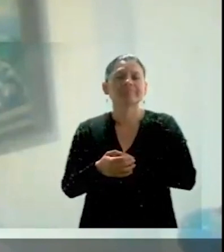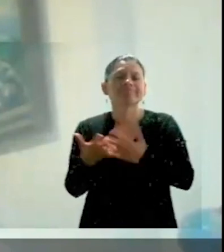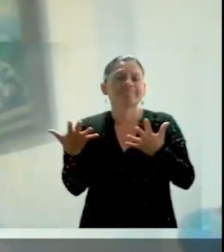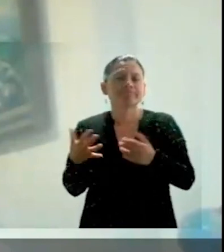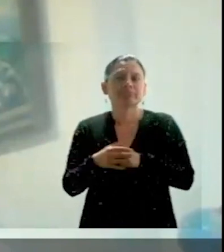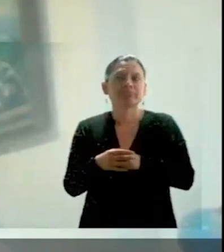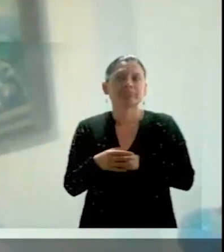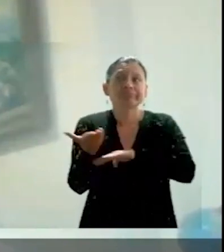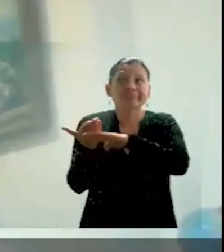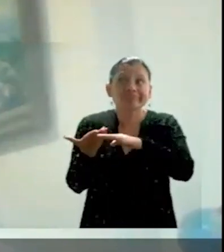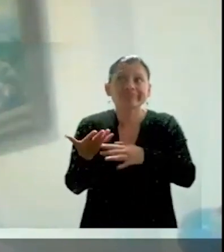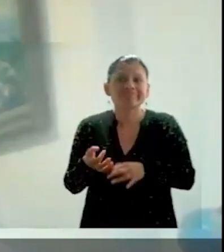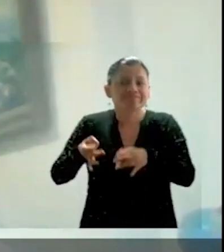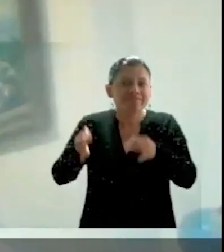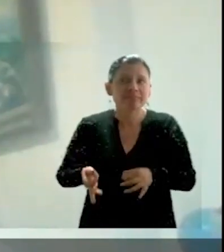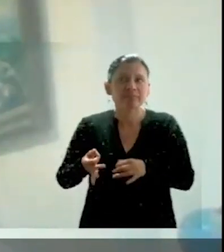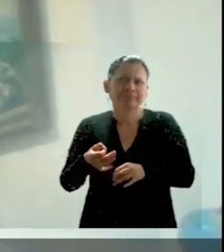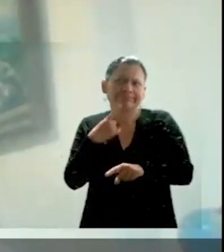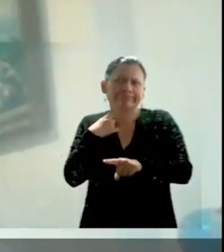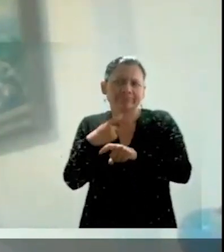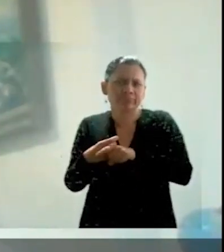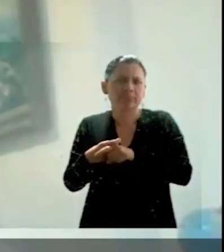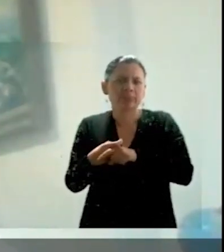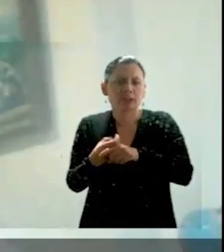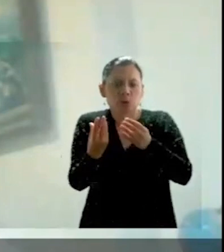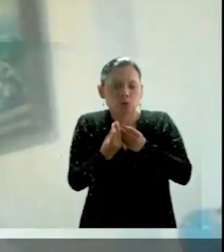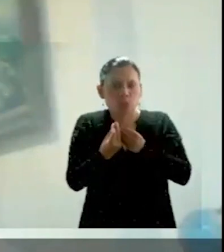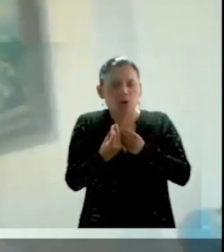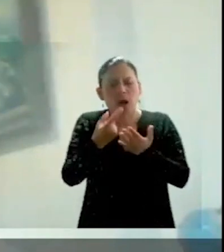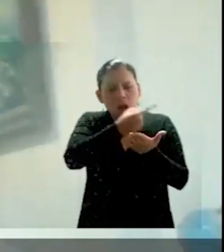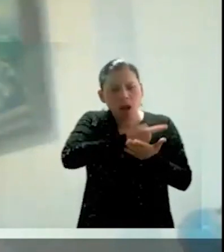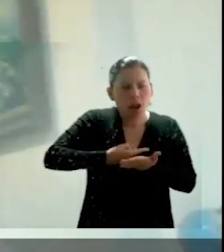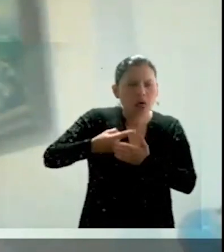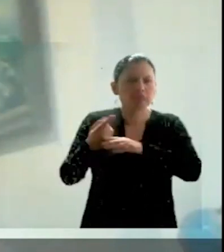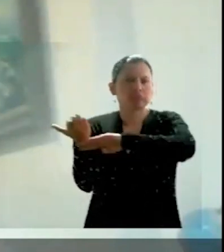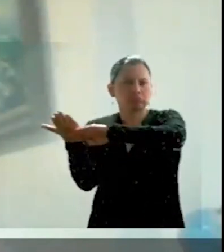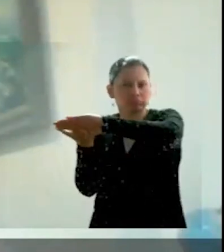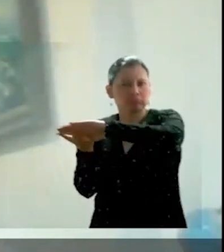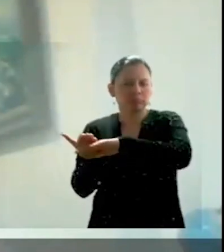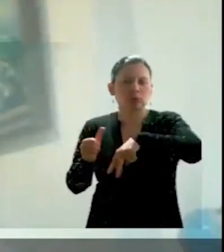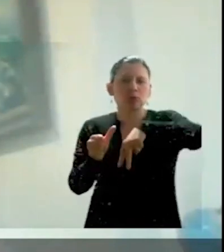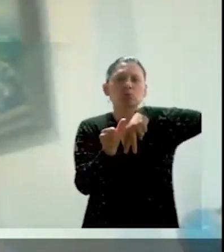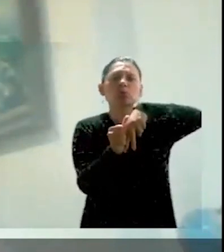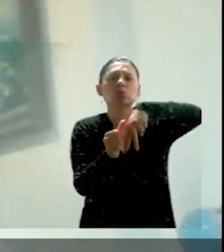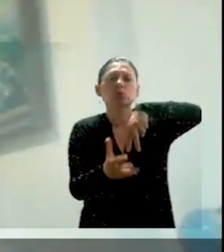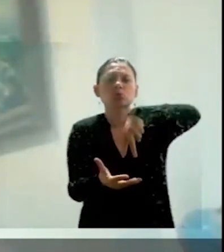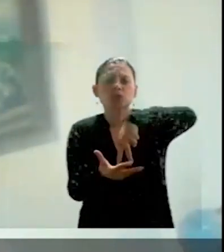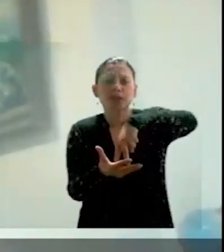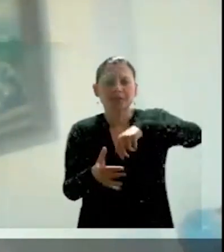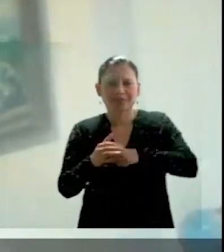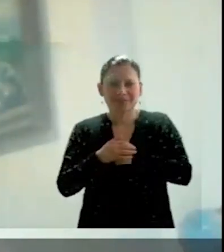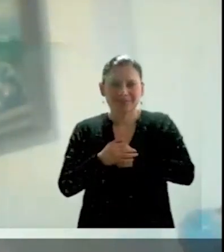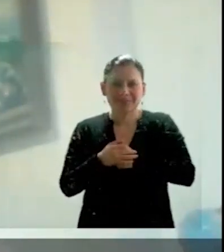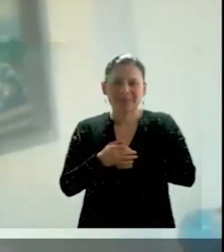teóricamente o realmente más gravosa, y entonces pues los requisitos del peso de la